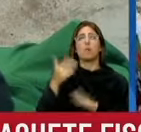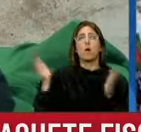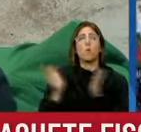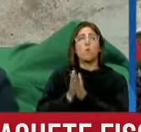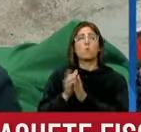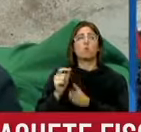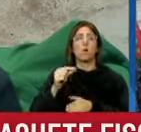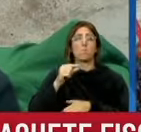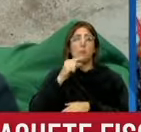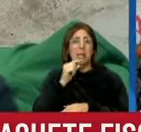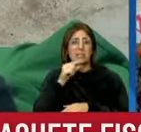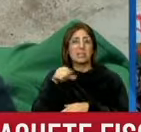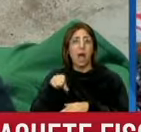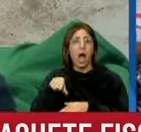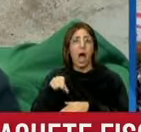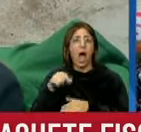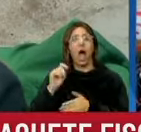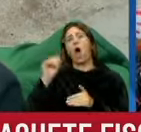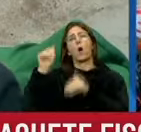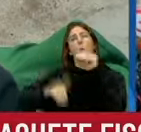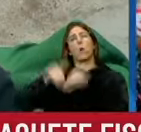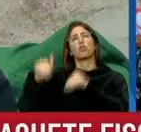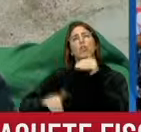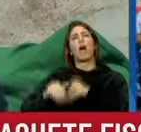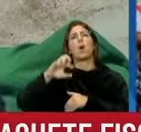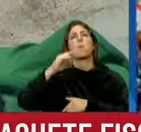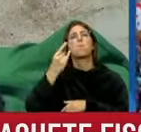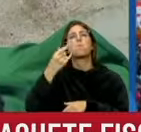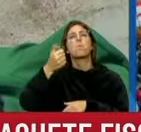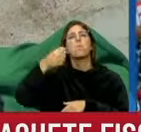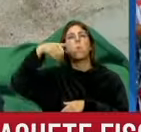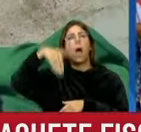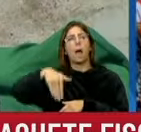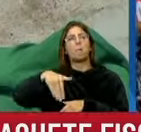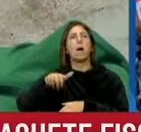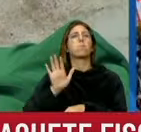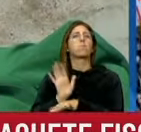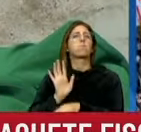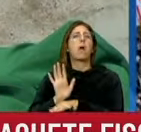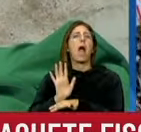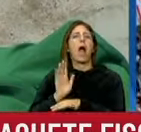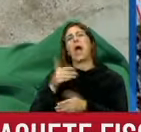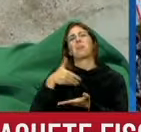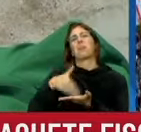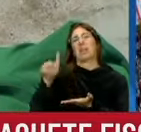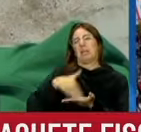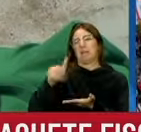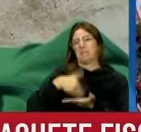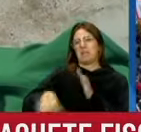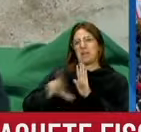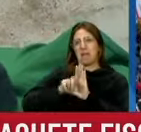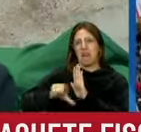ahí también es responsabilidad de algunos sectores del gobierno.